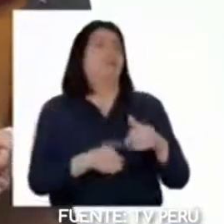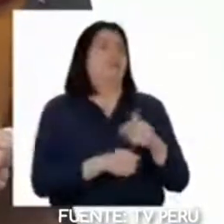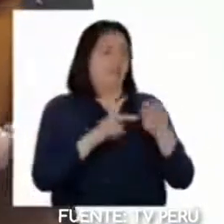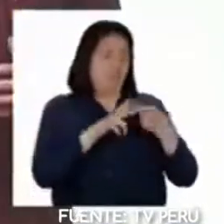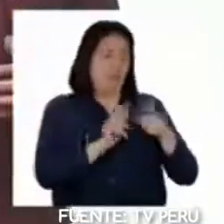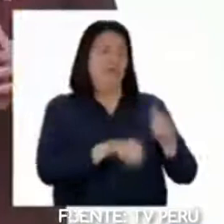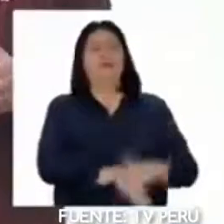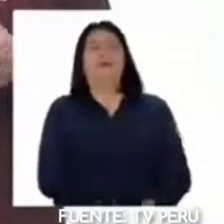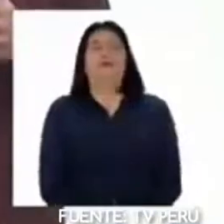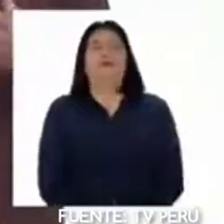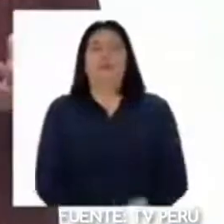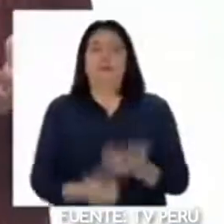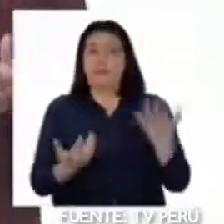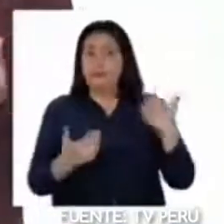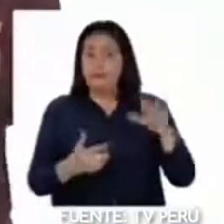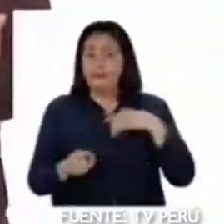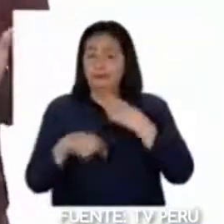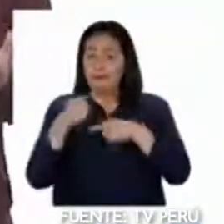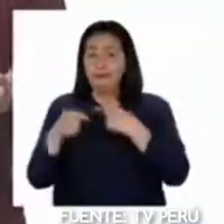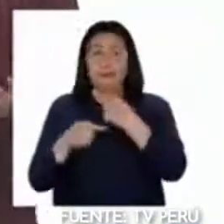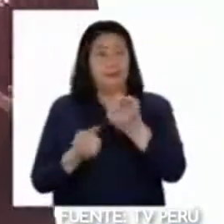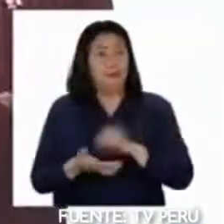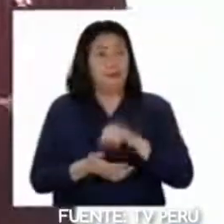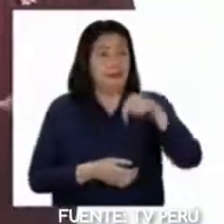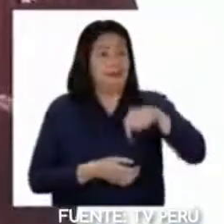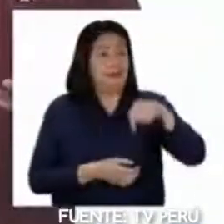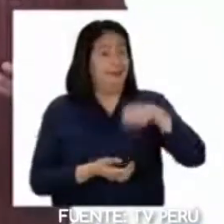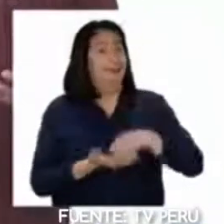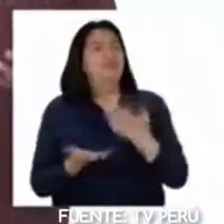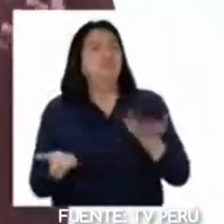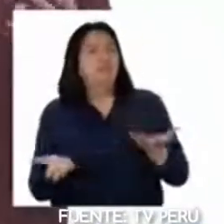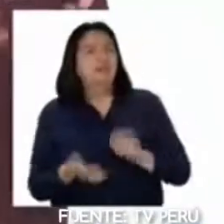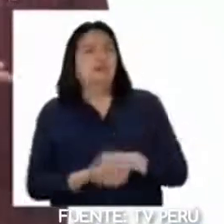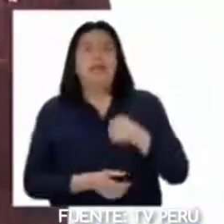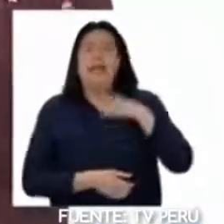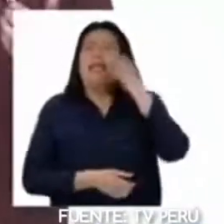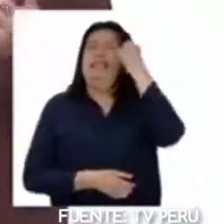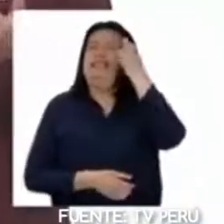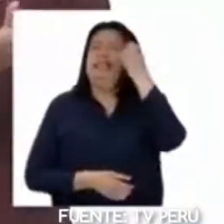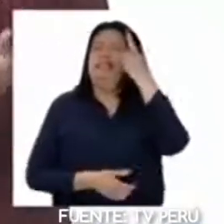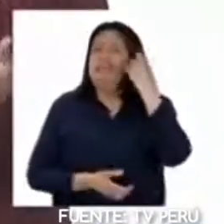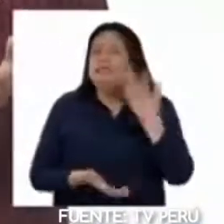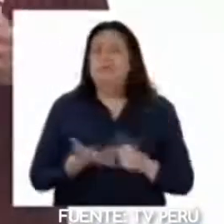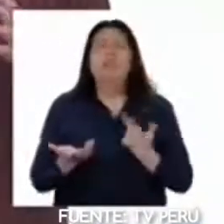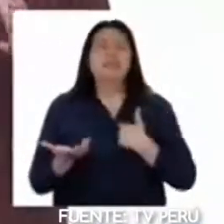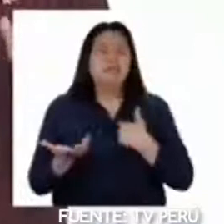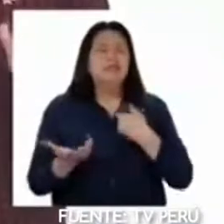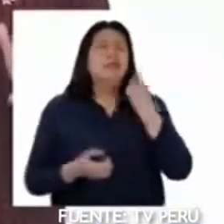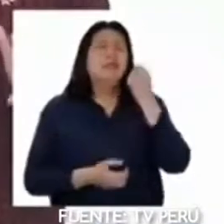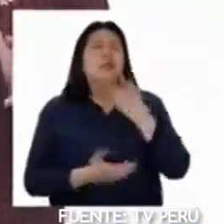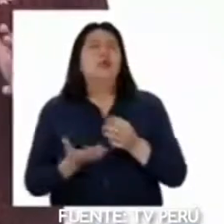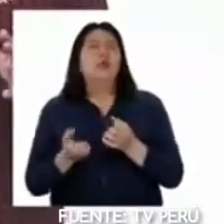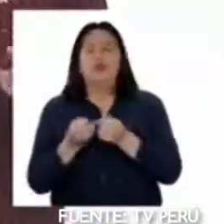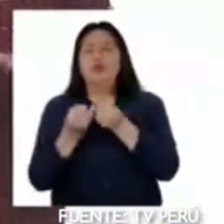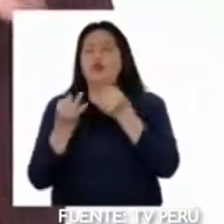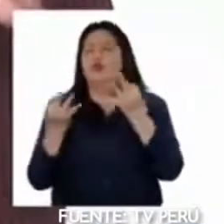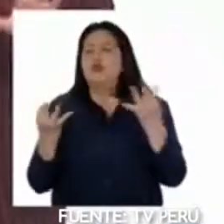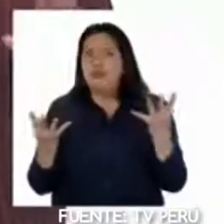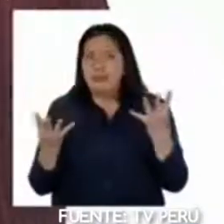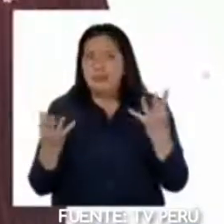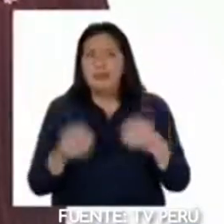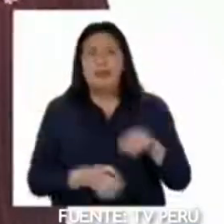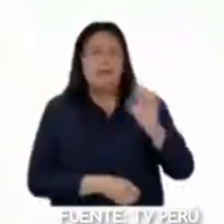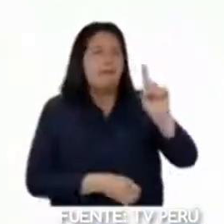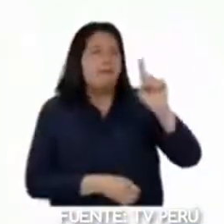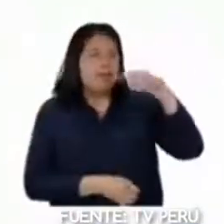Entonces, empezamos. Como les comentó Patti, este programa está dedicado a comprender y familiarizarnos con los números del orden